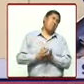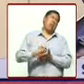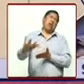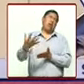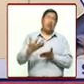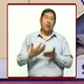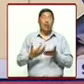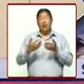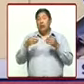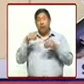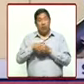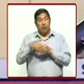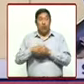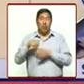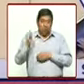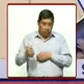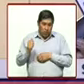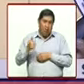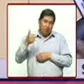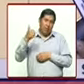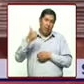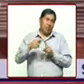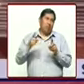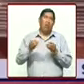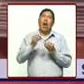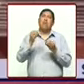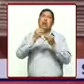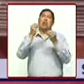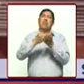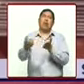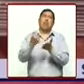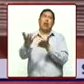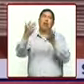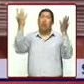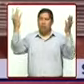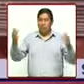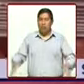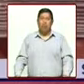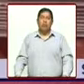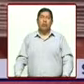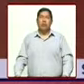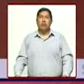el tema de las elecciones judiciales, estoy de acuerdo totalmente, ¿no?